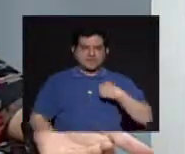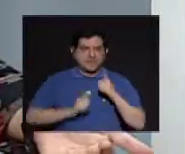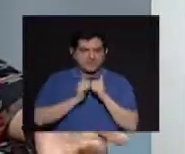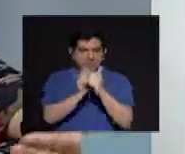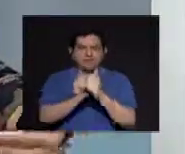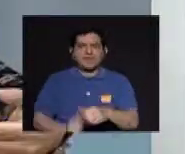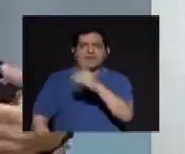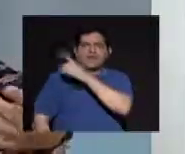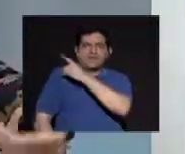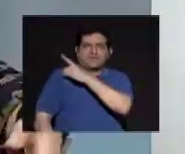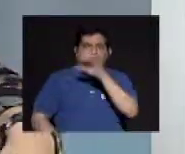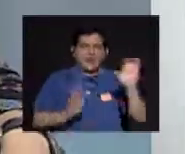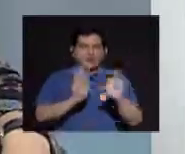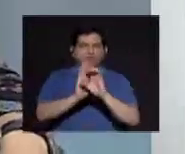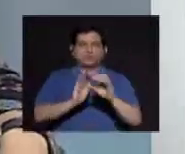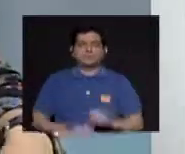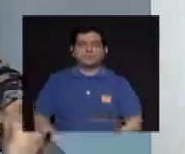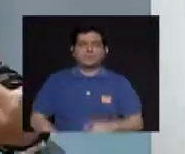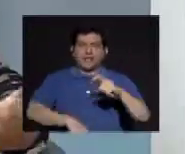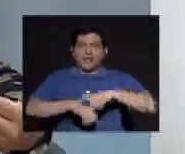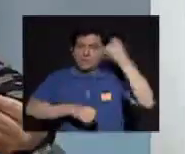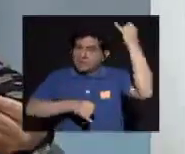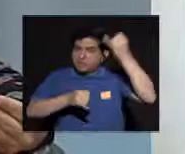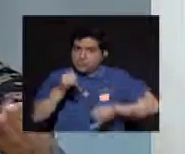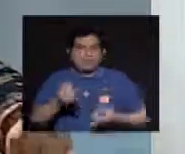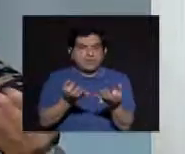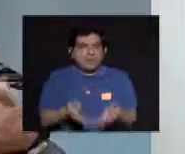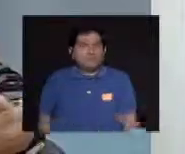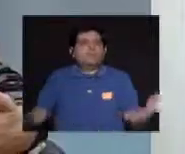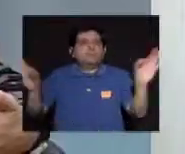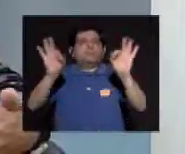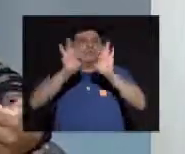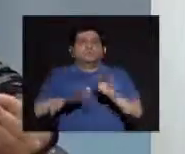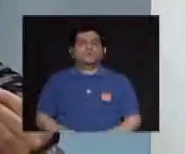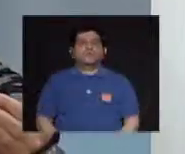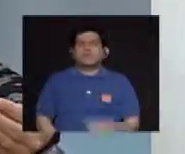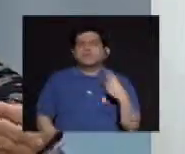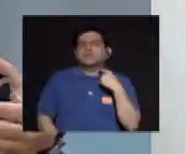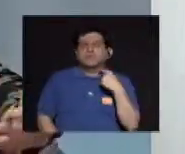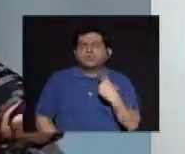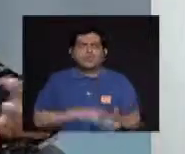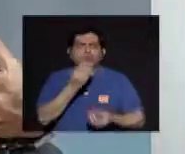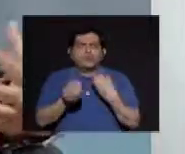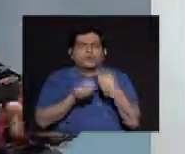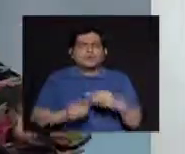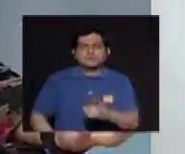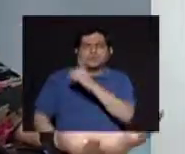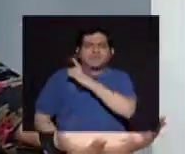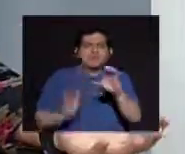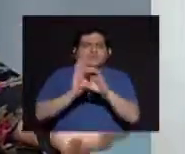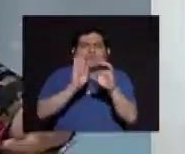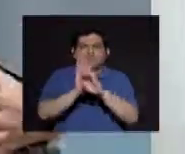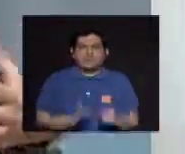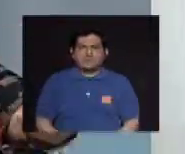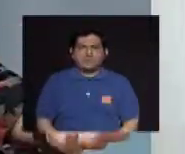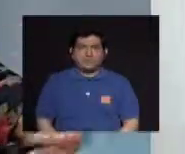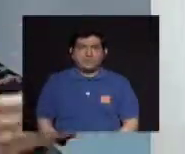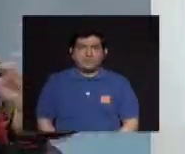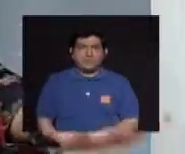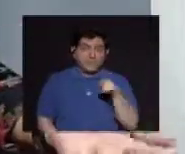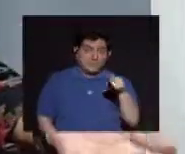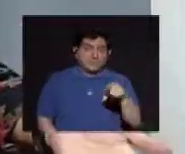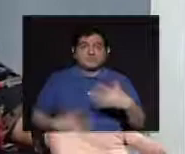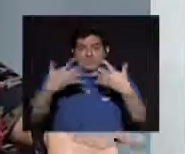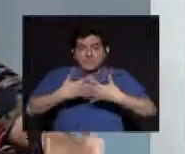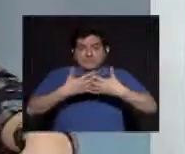una entrevista, yo fui con el director de fotografía, porque a la hora de la hora importaba mucho cuál era el tono, qué es lo que quería hacer el director de fotografía con